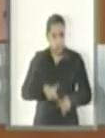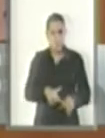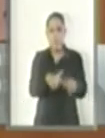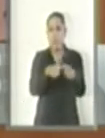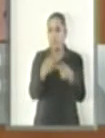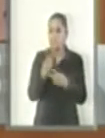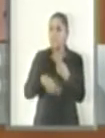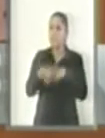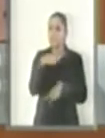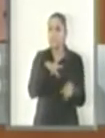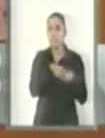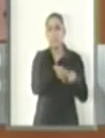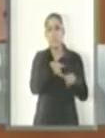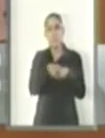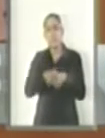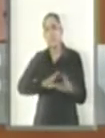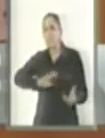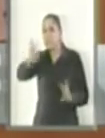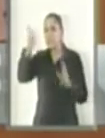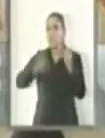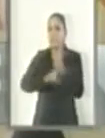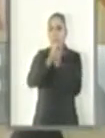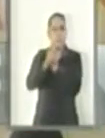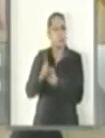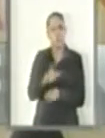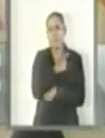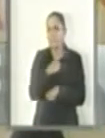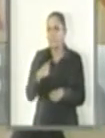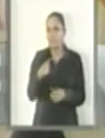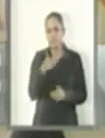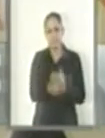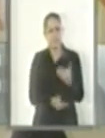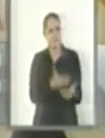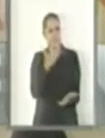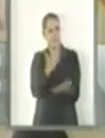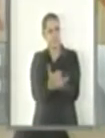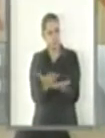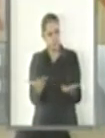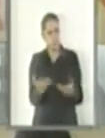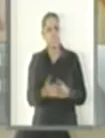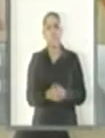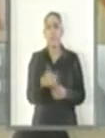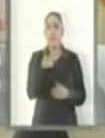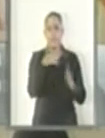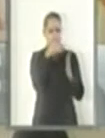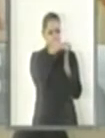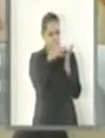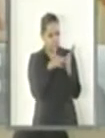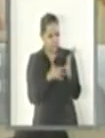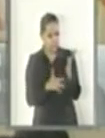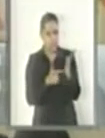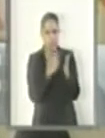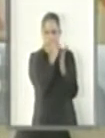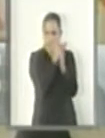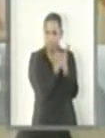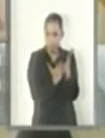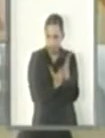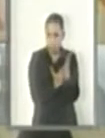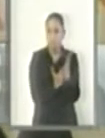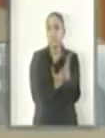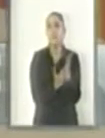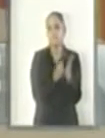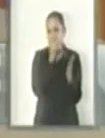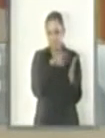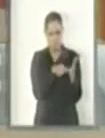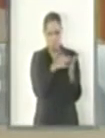reproduciendo a lo largo del país. Entre los resolutivos, me permitiré leerlos de manera textual. Primero,